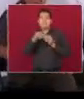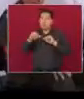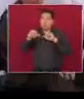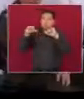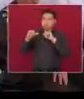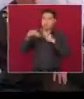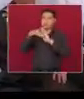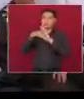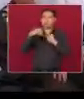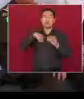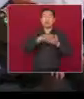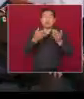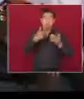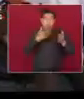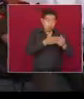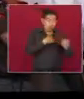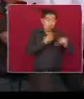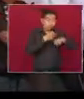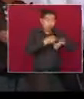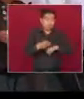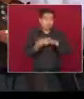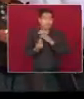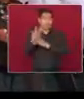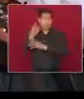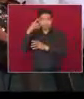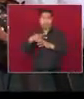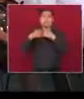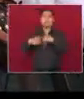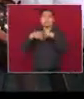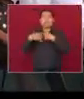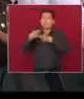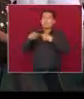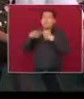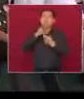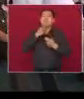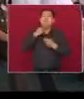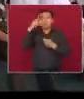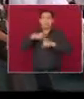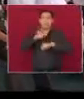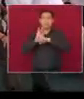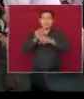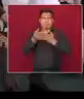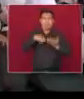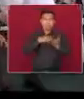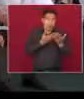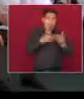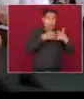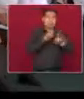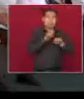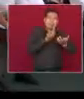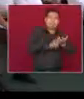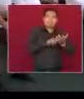decidimos modernizar las seis refinerías existentes, lo cual nos ha permitido aumentar casi al doble la